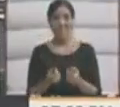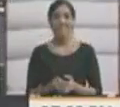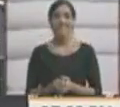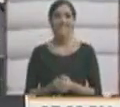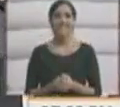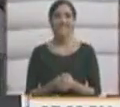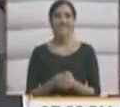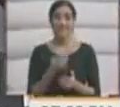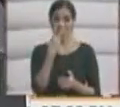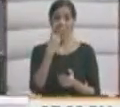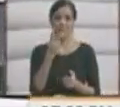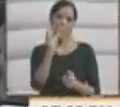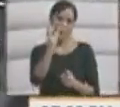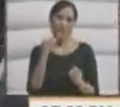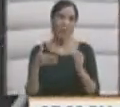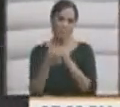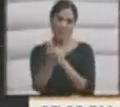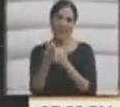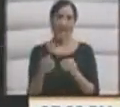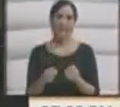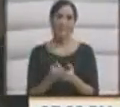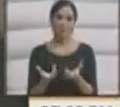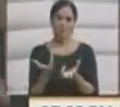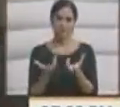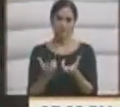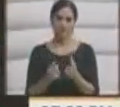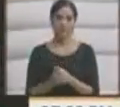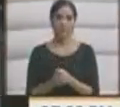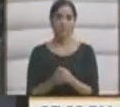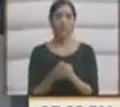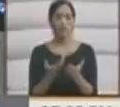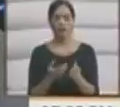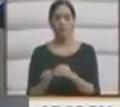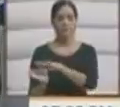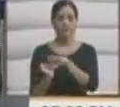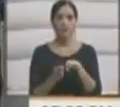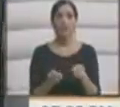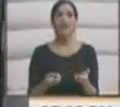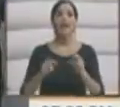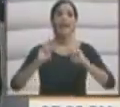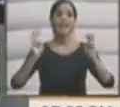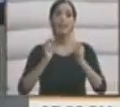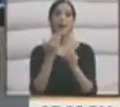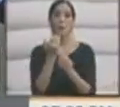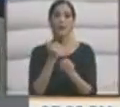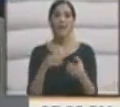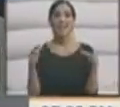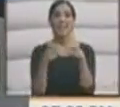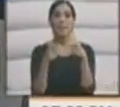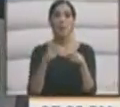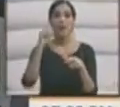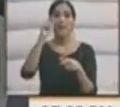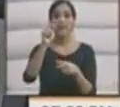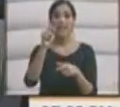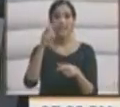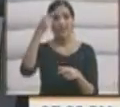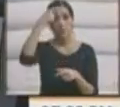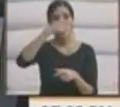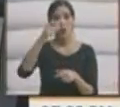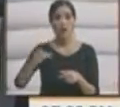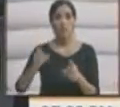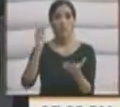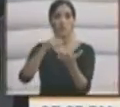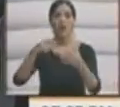poquito de pescadito frito. Miren, regresamos al tema de la comida. El equipo de TV Pueblos se fue a la